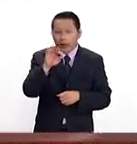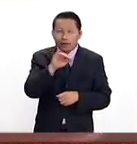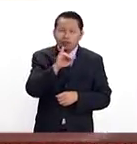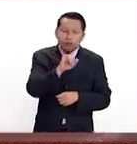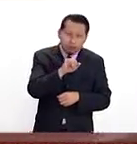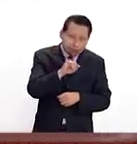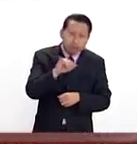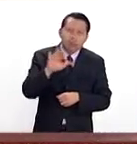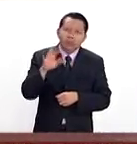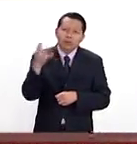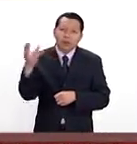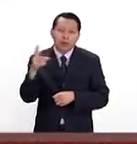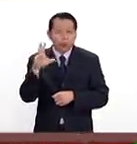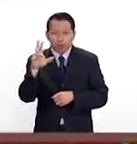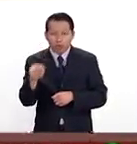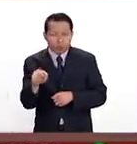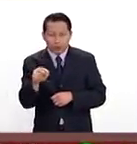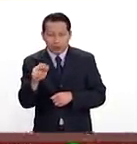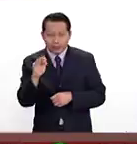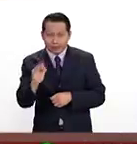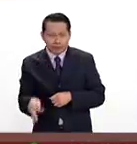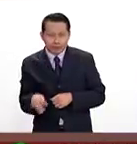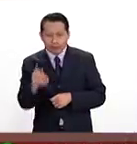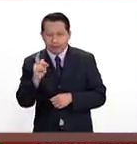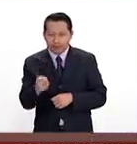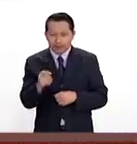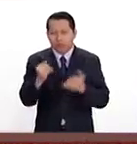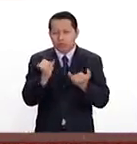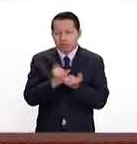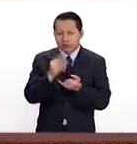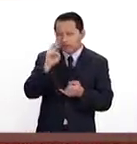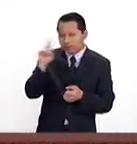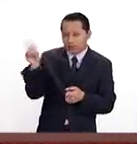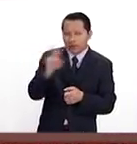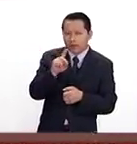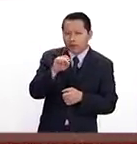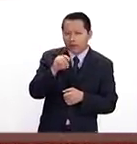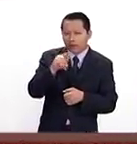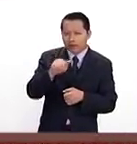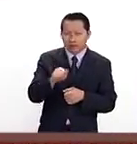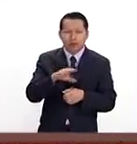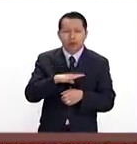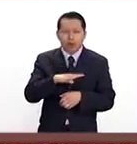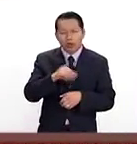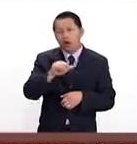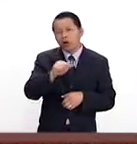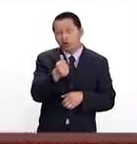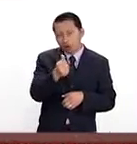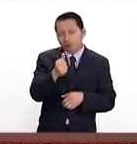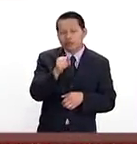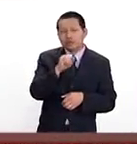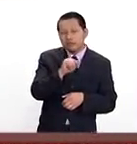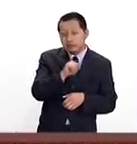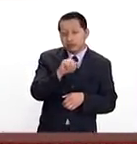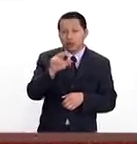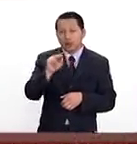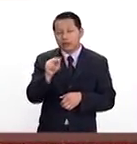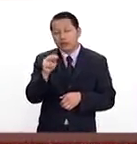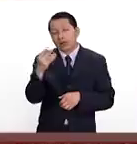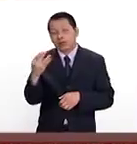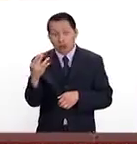contra 54 de desaprobación, pero vean cómo están los demócratas: 11% de aprobación contra 84